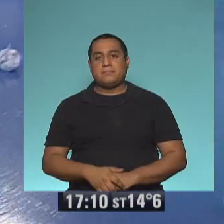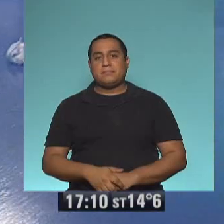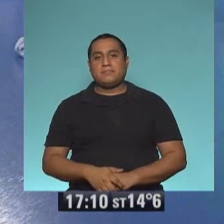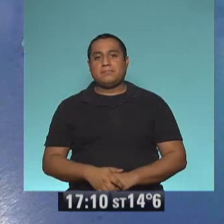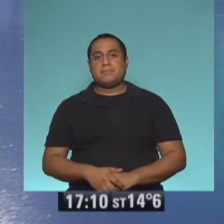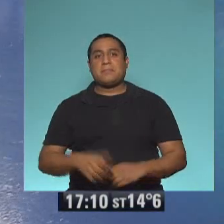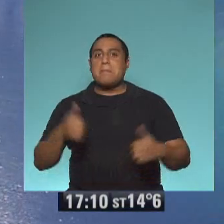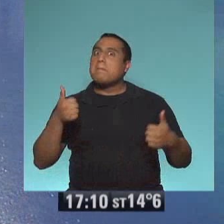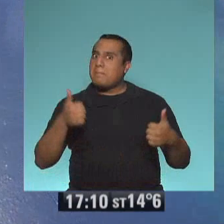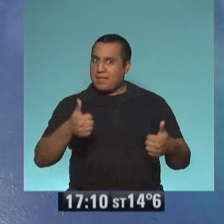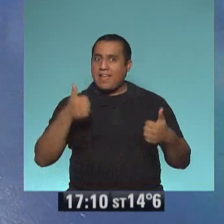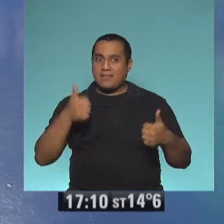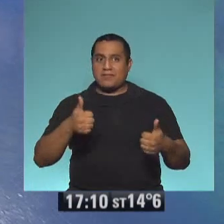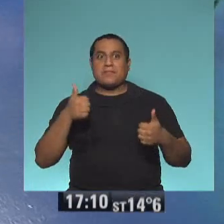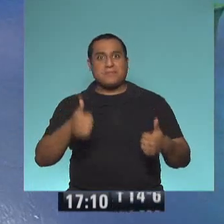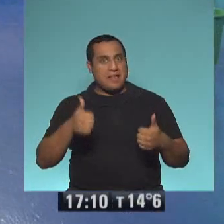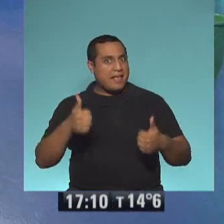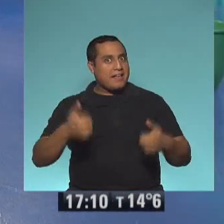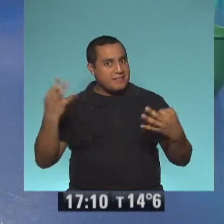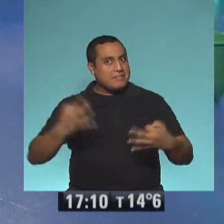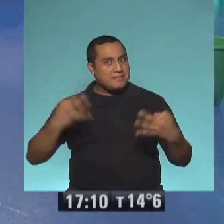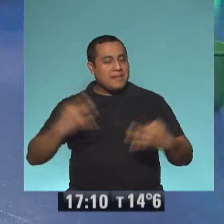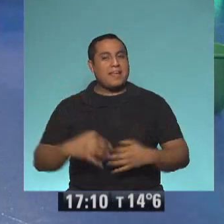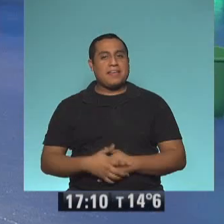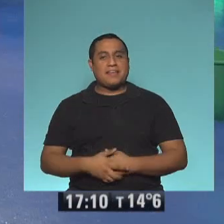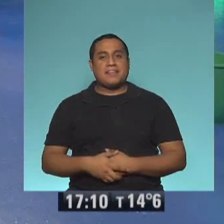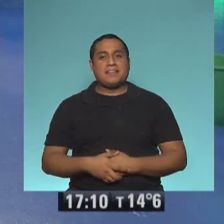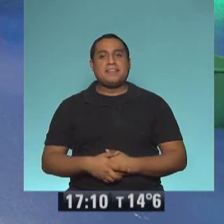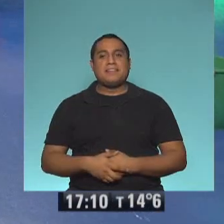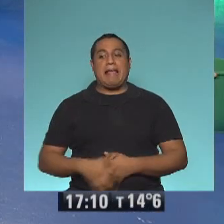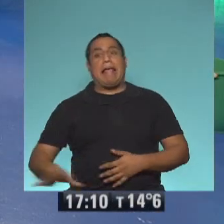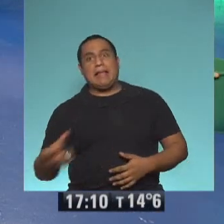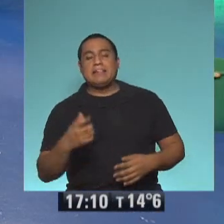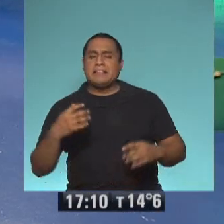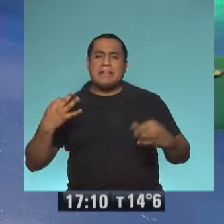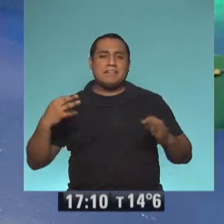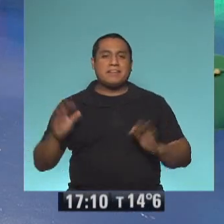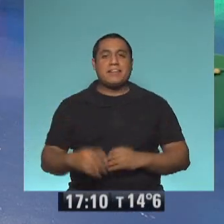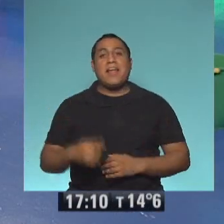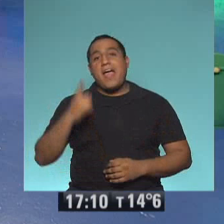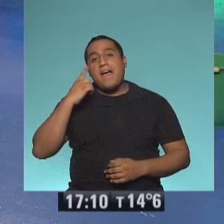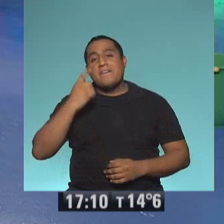vienen más fácil paletilla de gratuita verdad